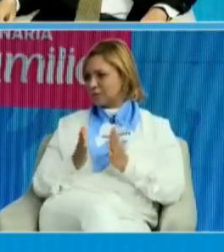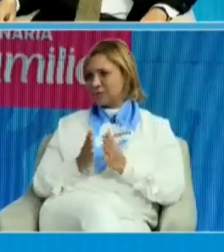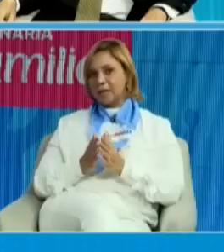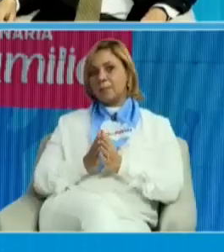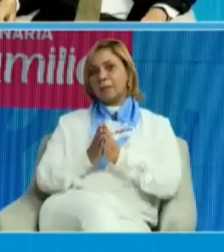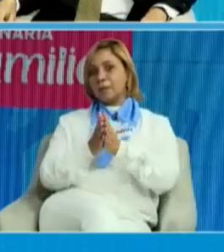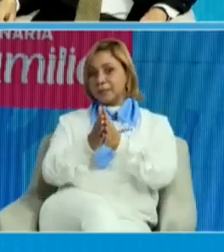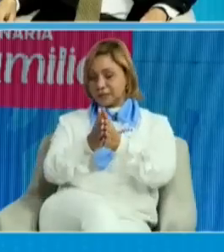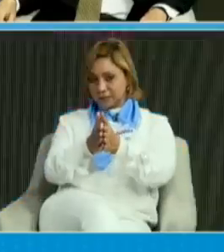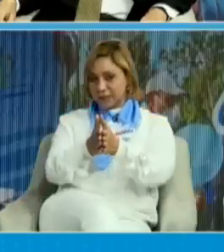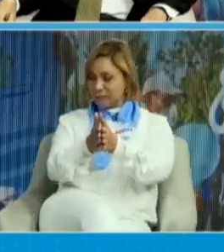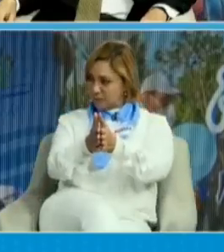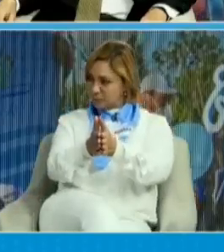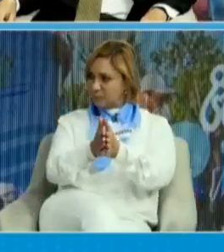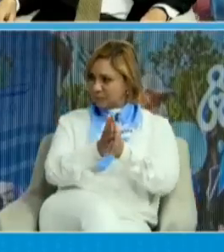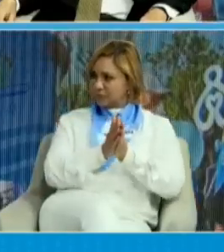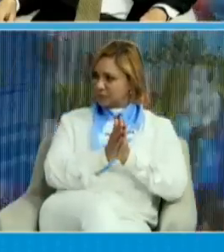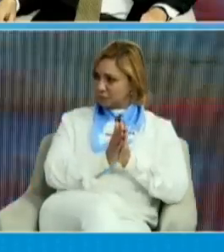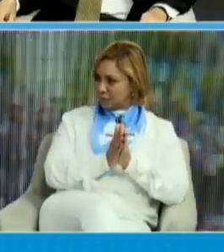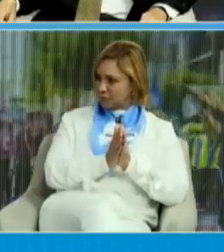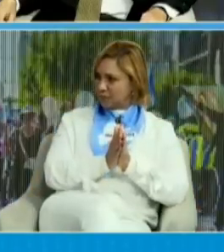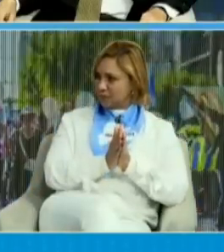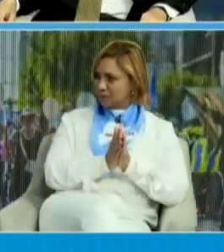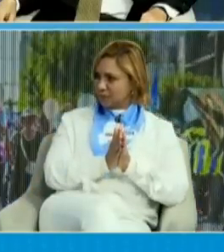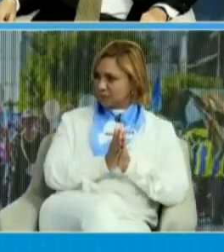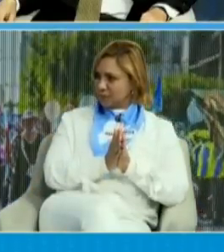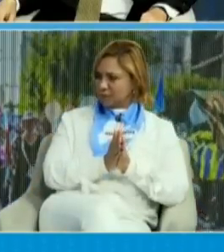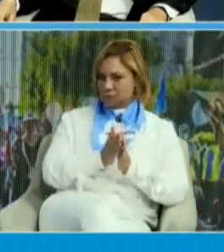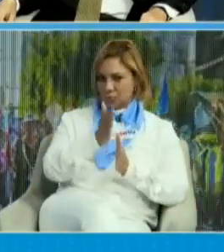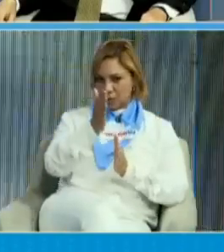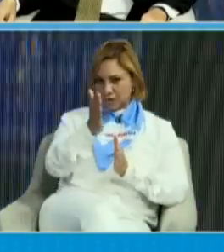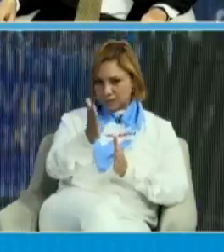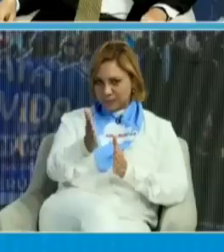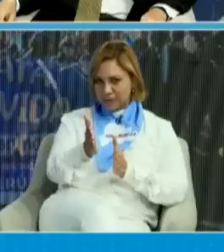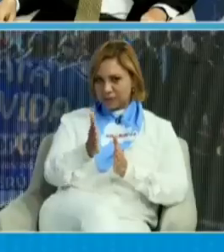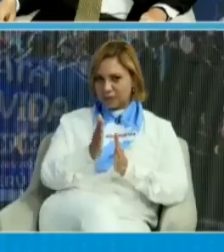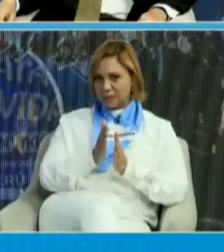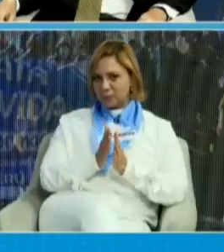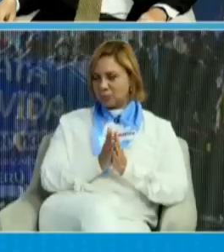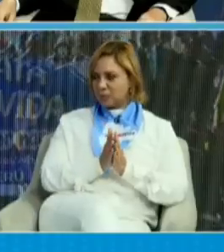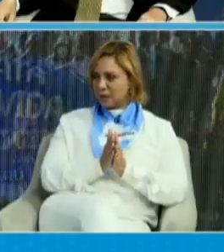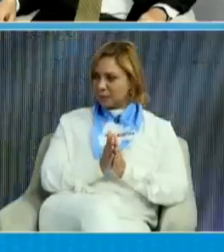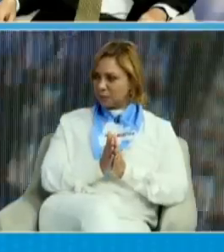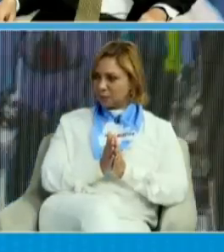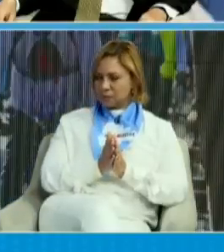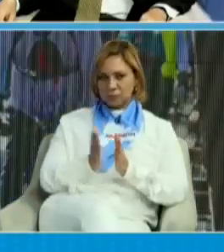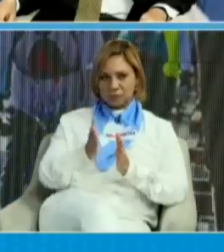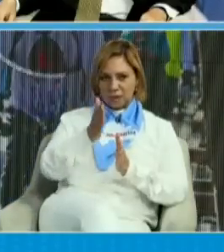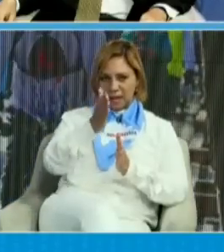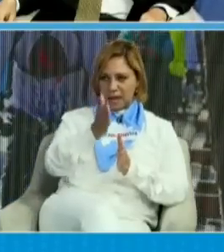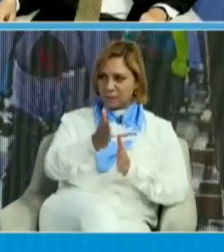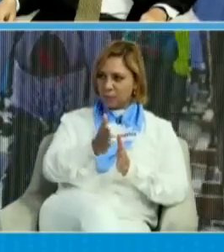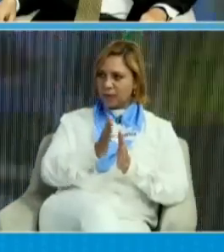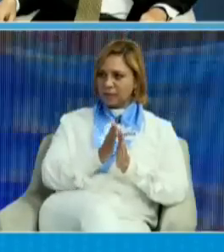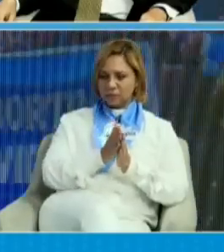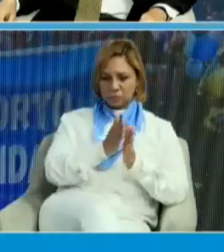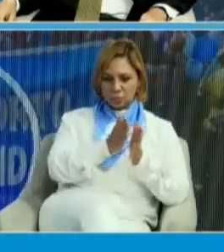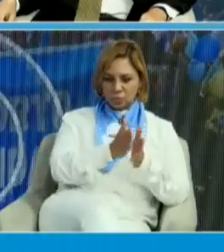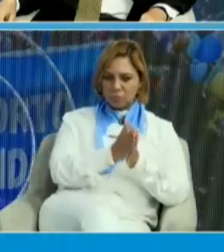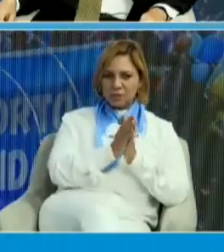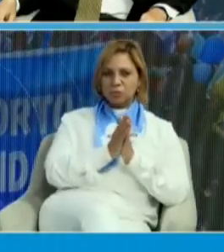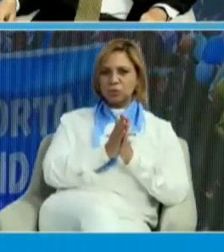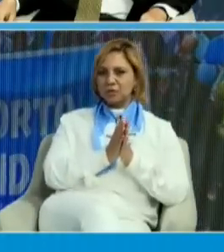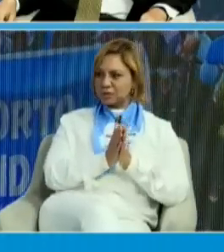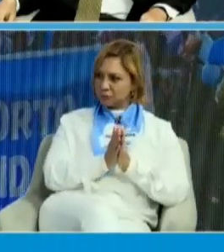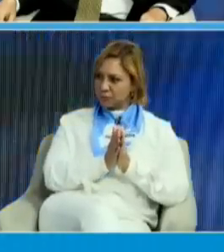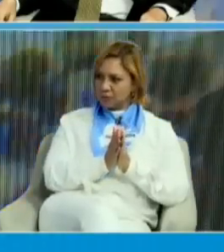día allí. Pero el presidente Almagro se paró y se fue. Luego el presidente del Perú habló él, duró